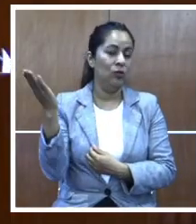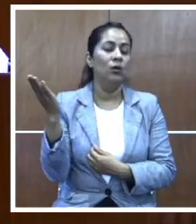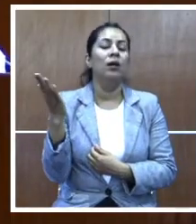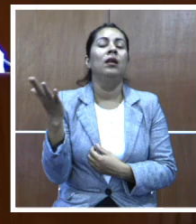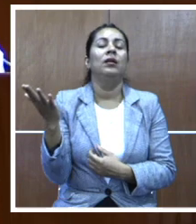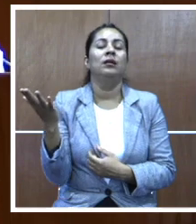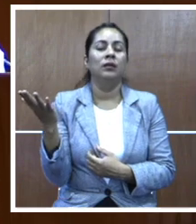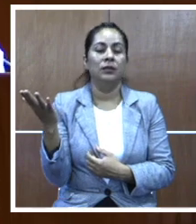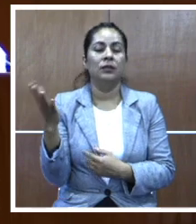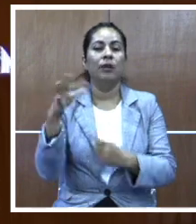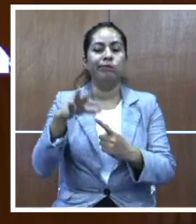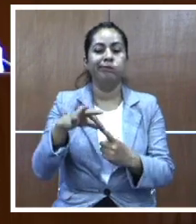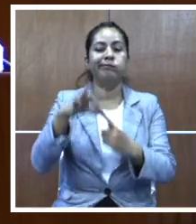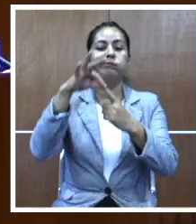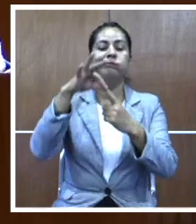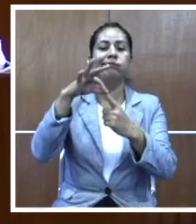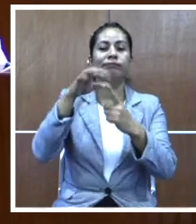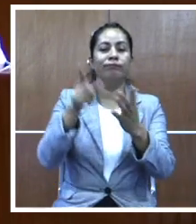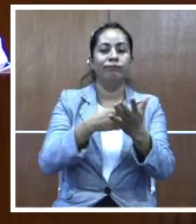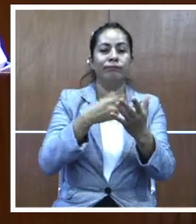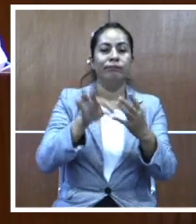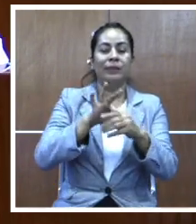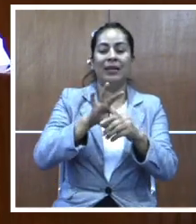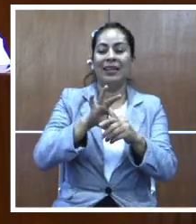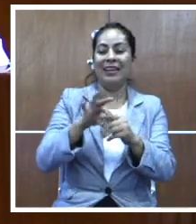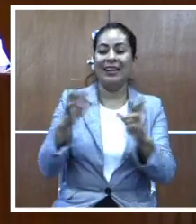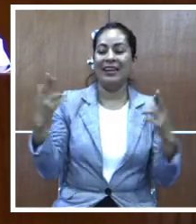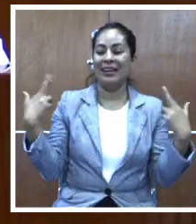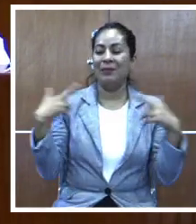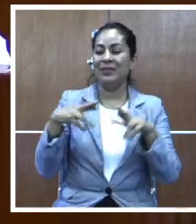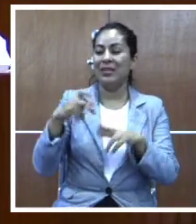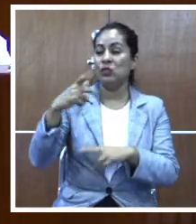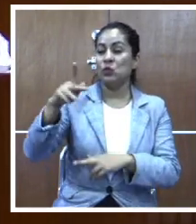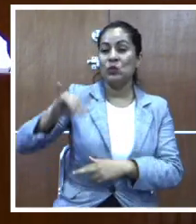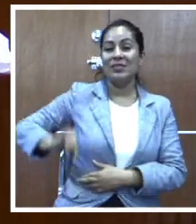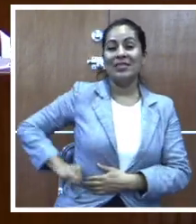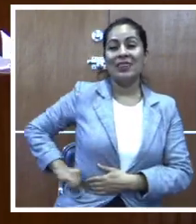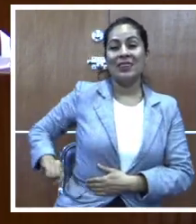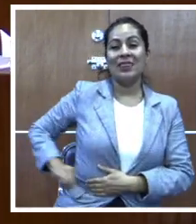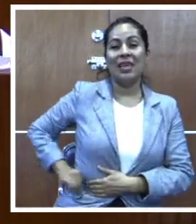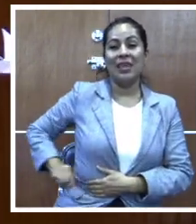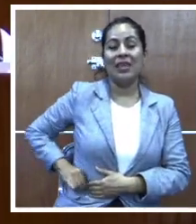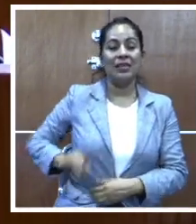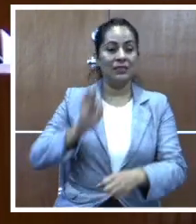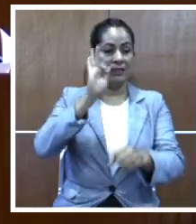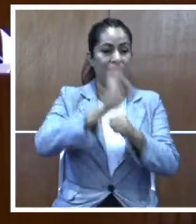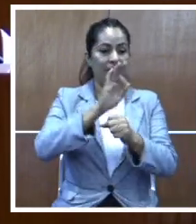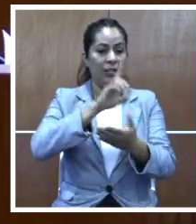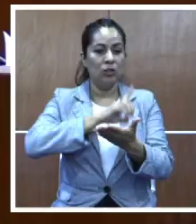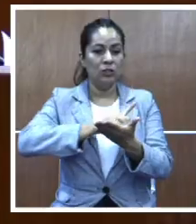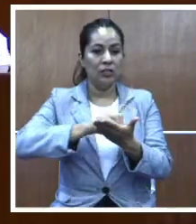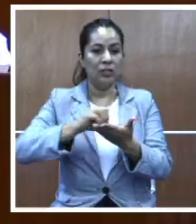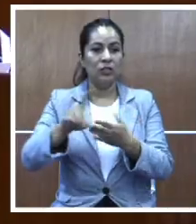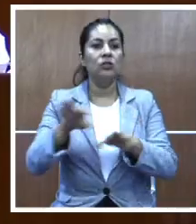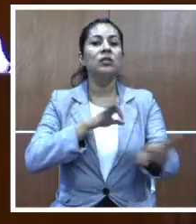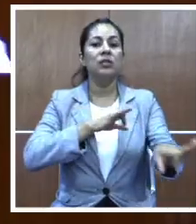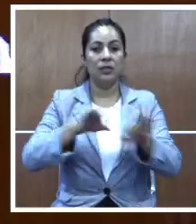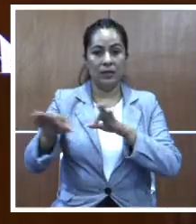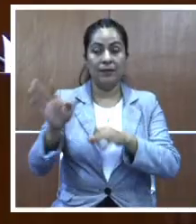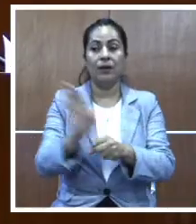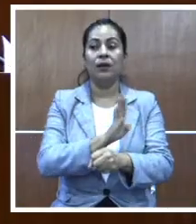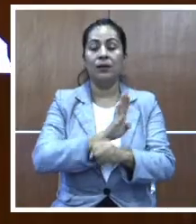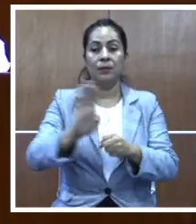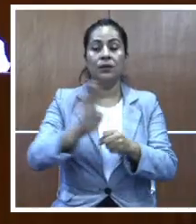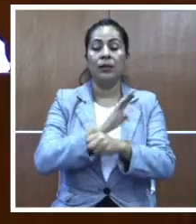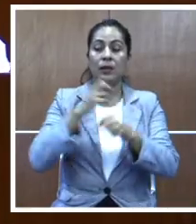hemos sido electos para representar sus intereses, defender sus derechos y legislar en favor de